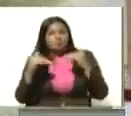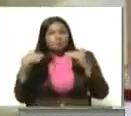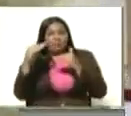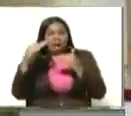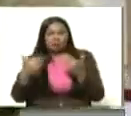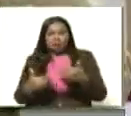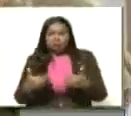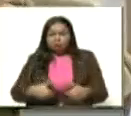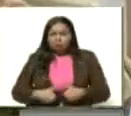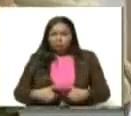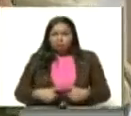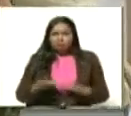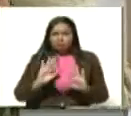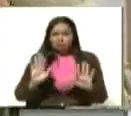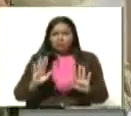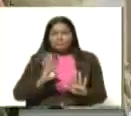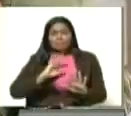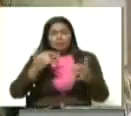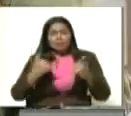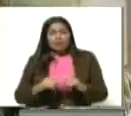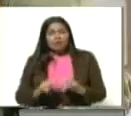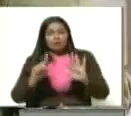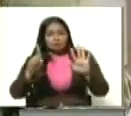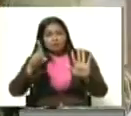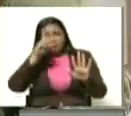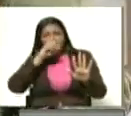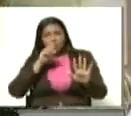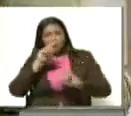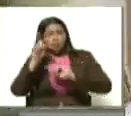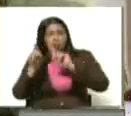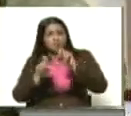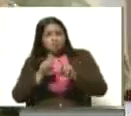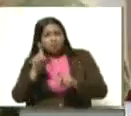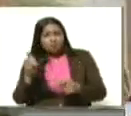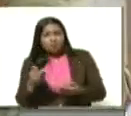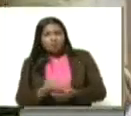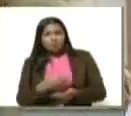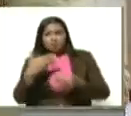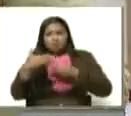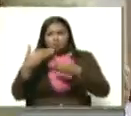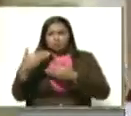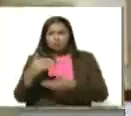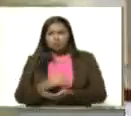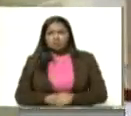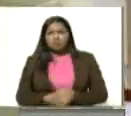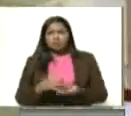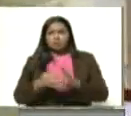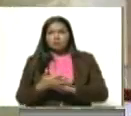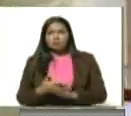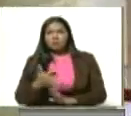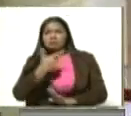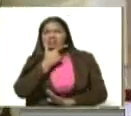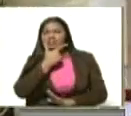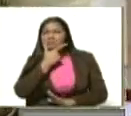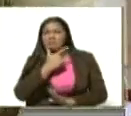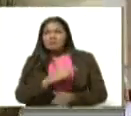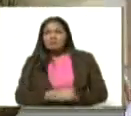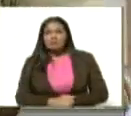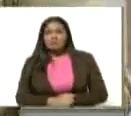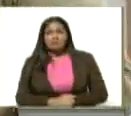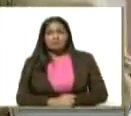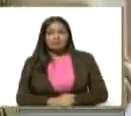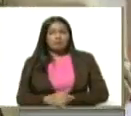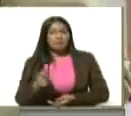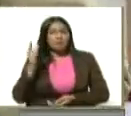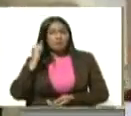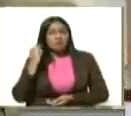esfuerzo. Yo a mi hija, a los 6 años, yo le preguntaba, ¿no?, en conversaciones, ¿qué es una lesbiana? Es una mujer